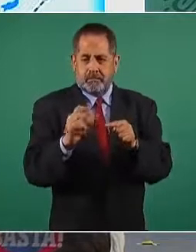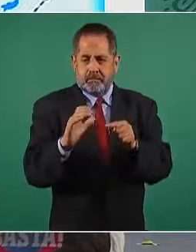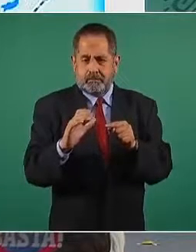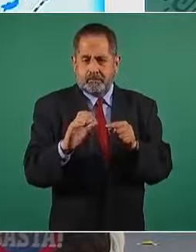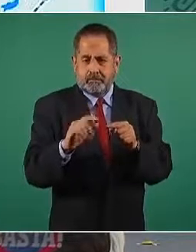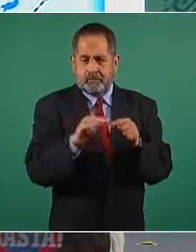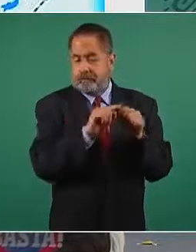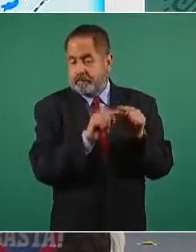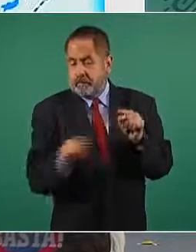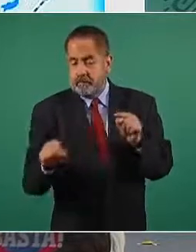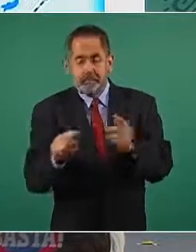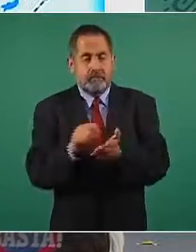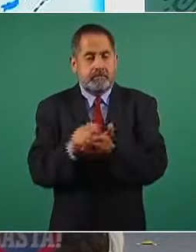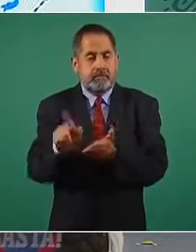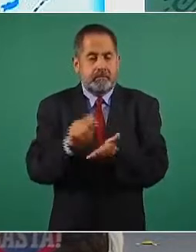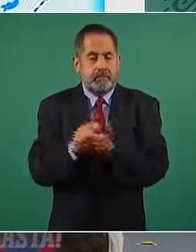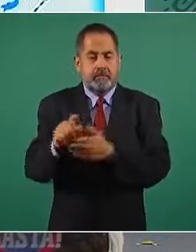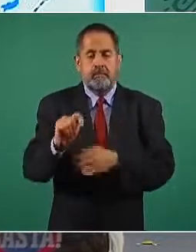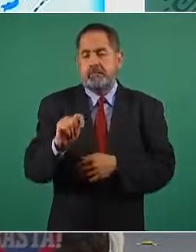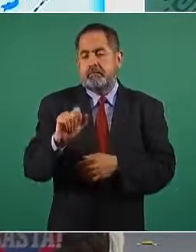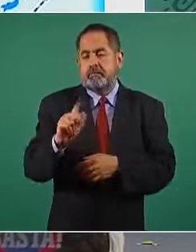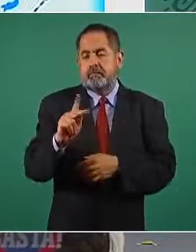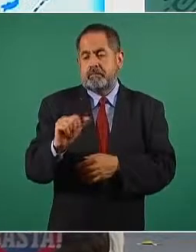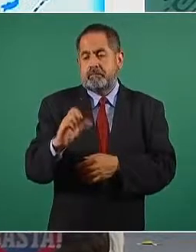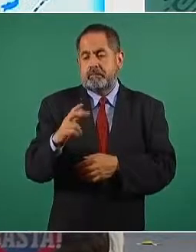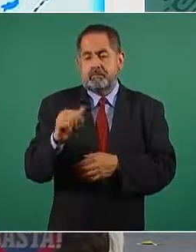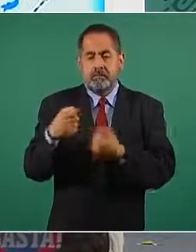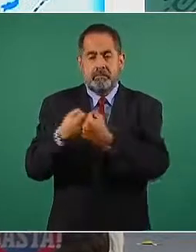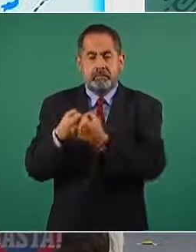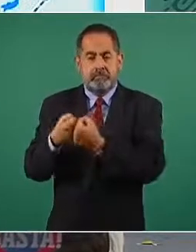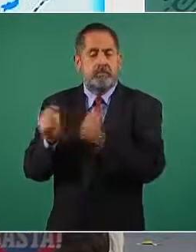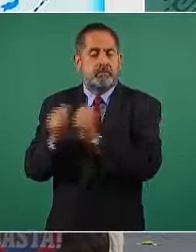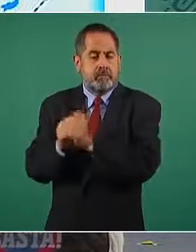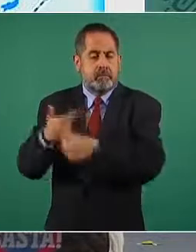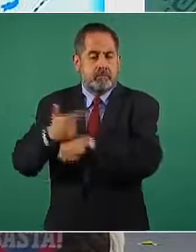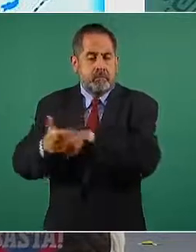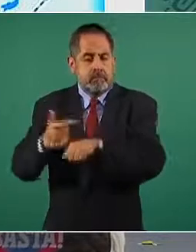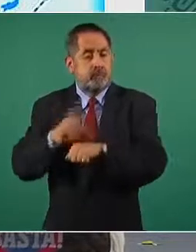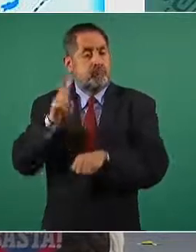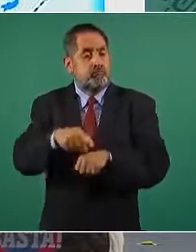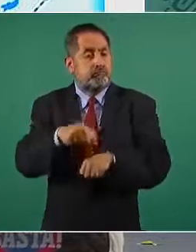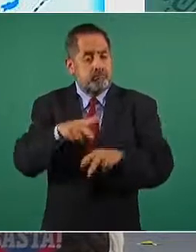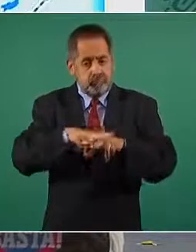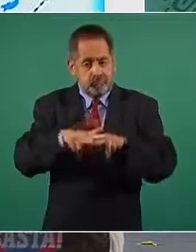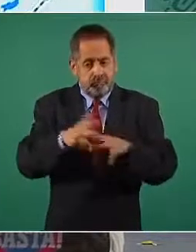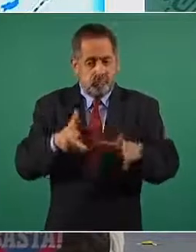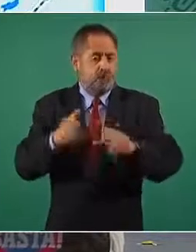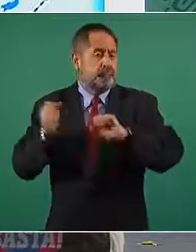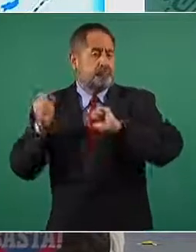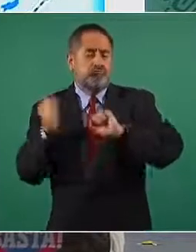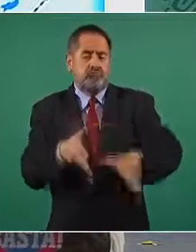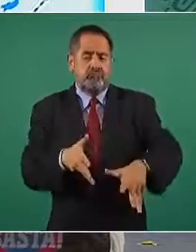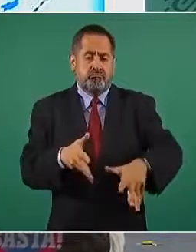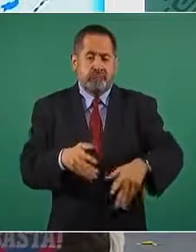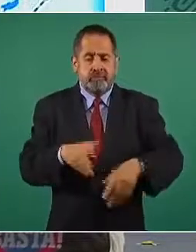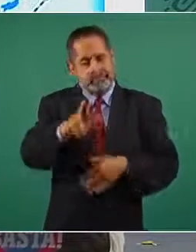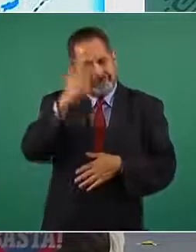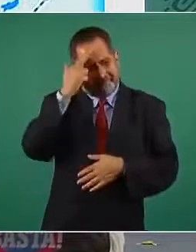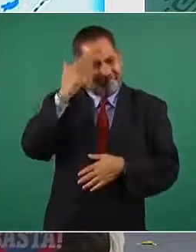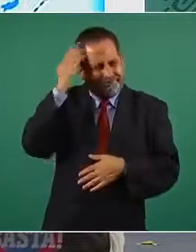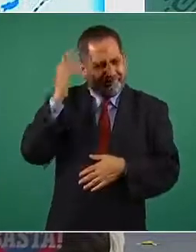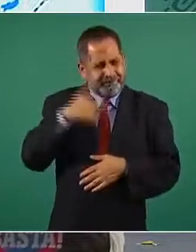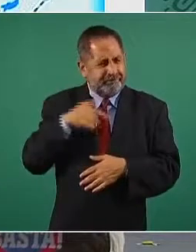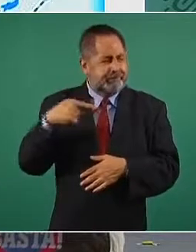a Tapachula, a la frontera de Guatemala, pero está abandonado. Acuérdense que privatizaron